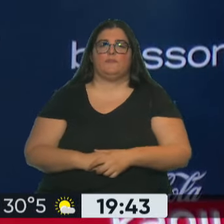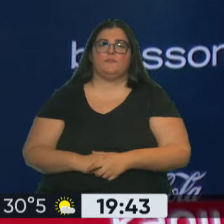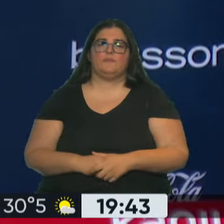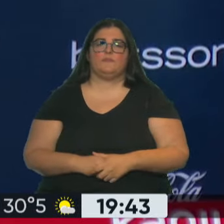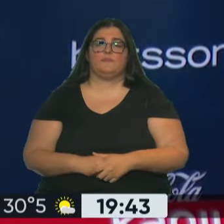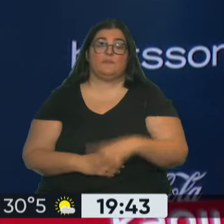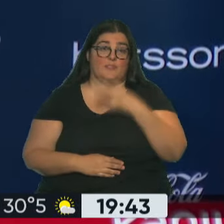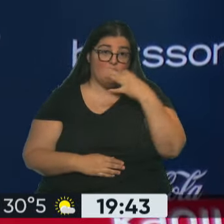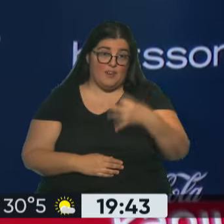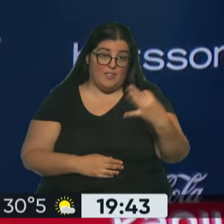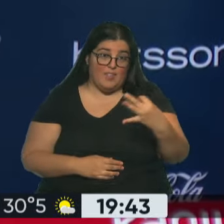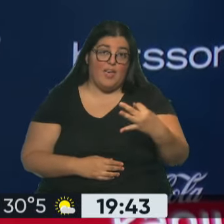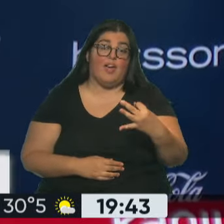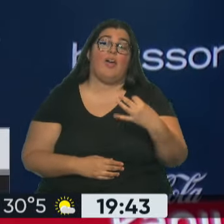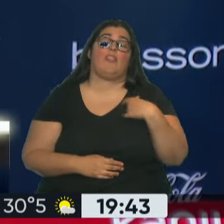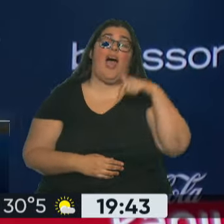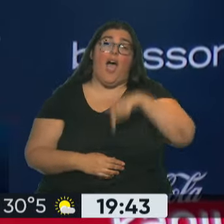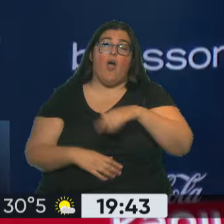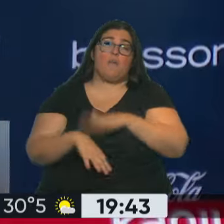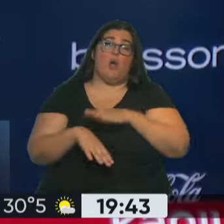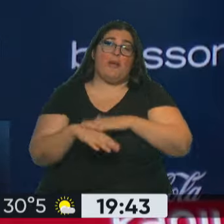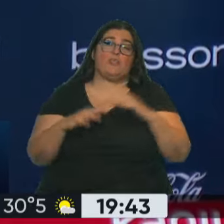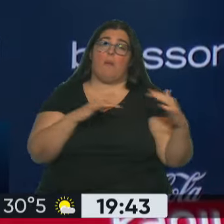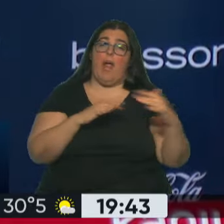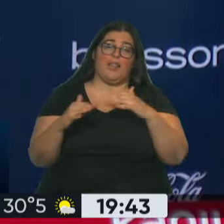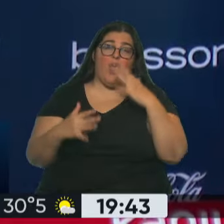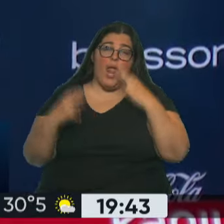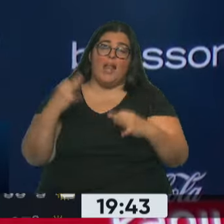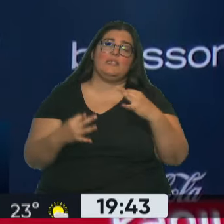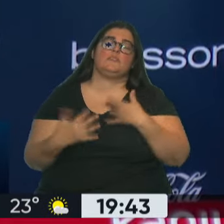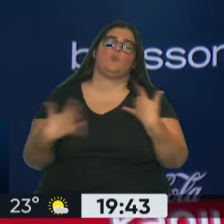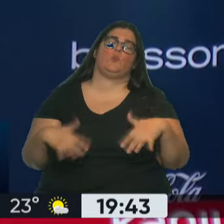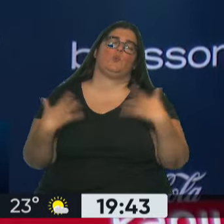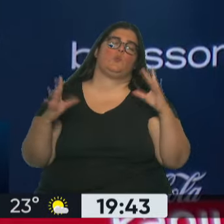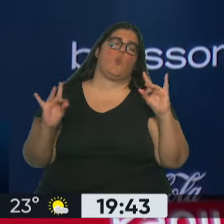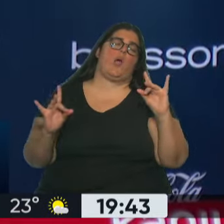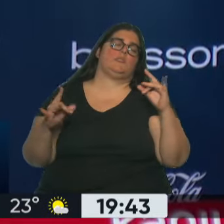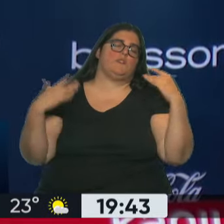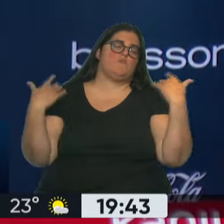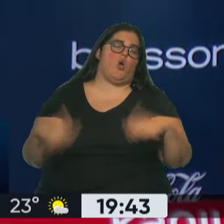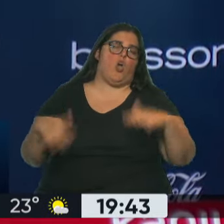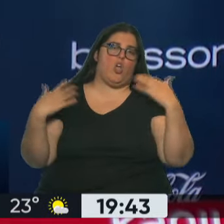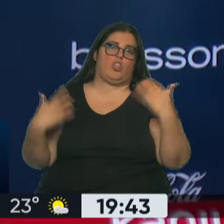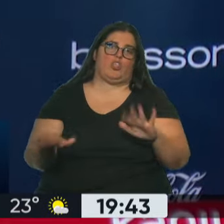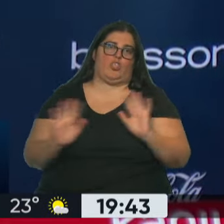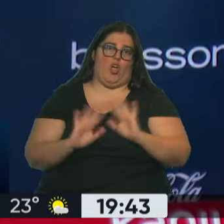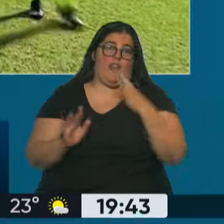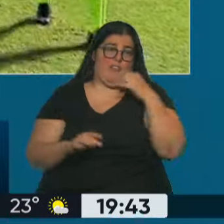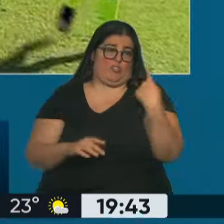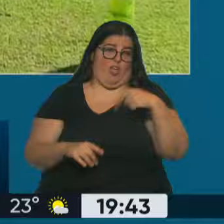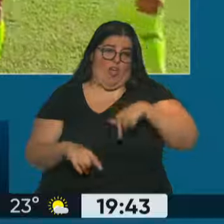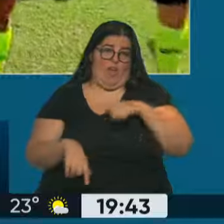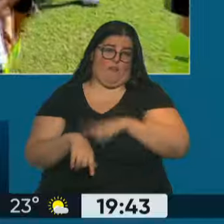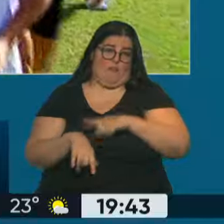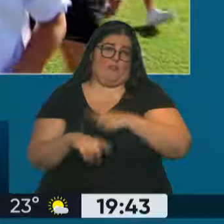soy sincero, analizar el partido ahora me cuesta un montón. Ahora estamos, la verdad, festejando. Estos